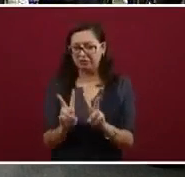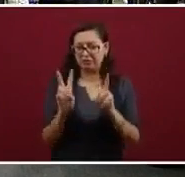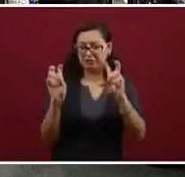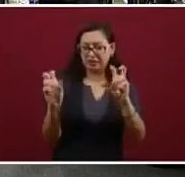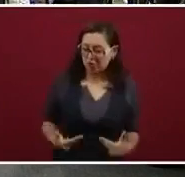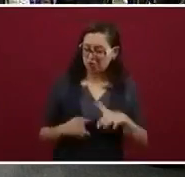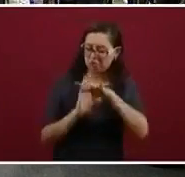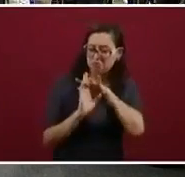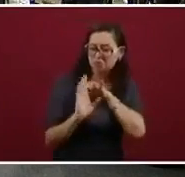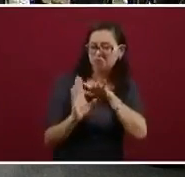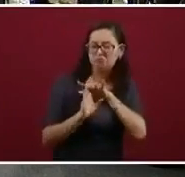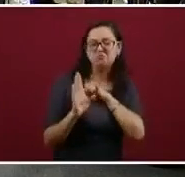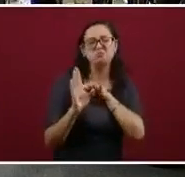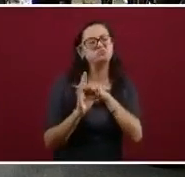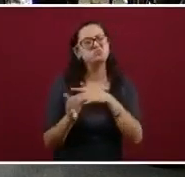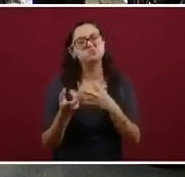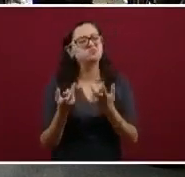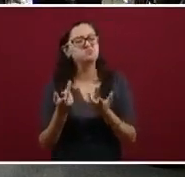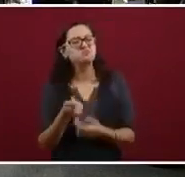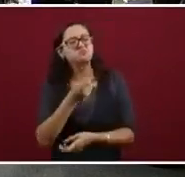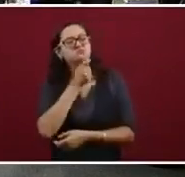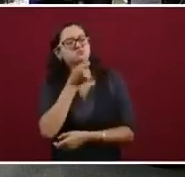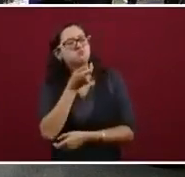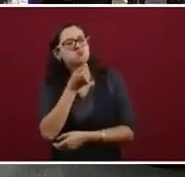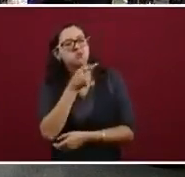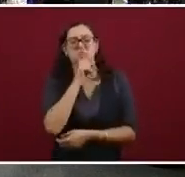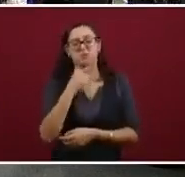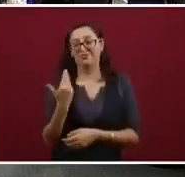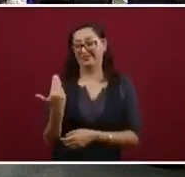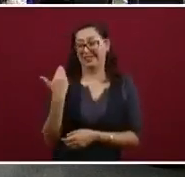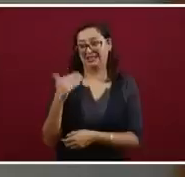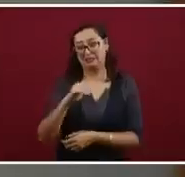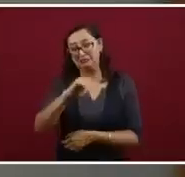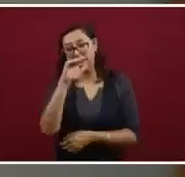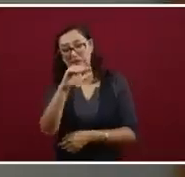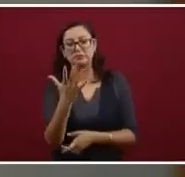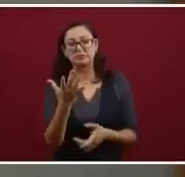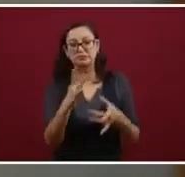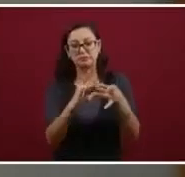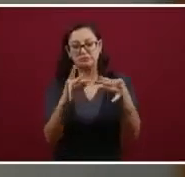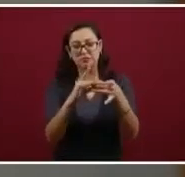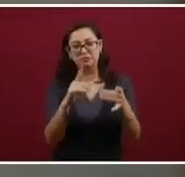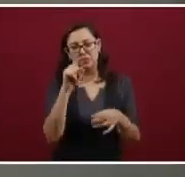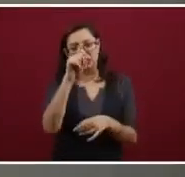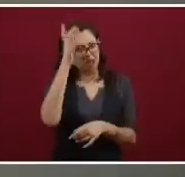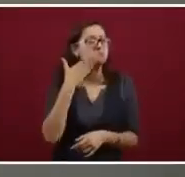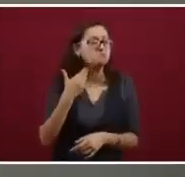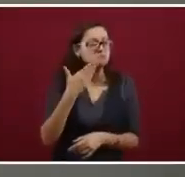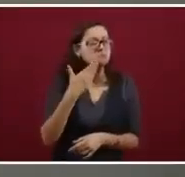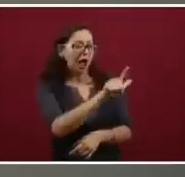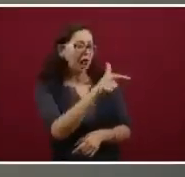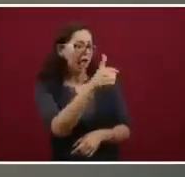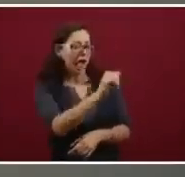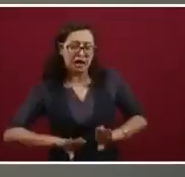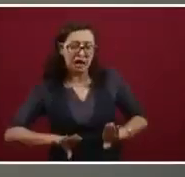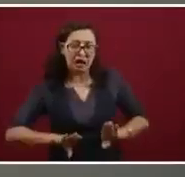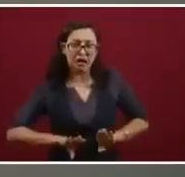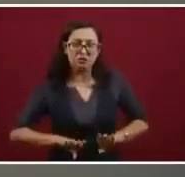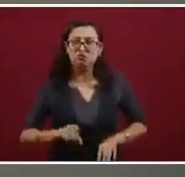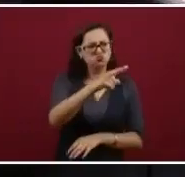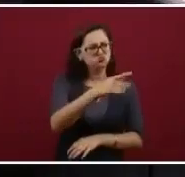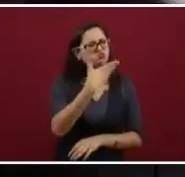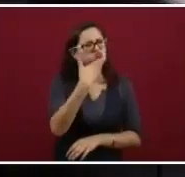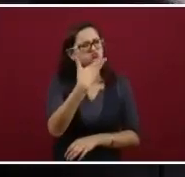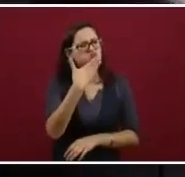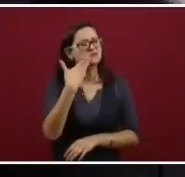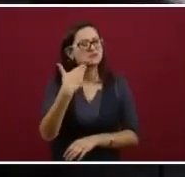sobre los migrantes. Recuerdo que hace meses le preguntaba si se había excedido calificando amigable a Donald Trump y usted dijo que no. Ya vemos que no es